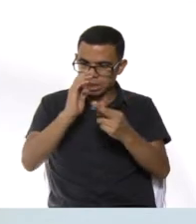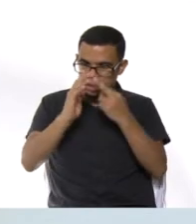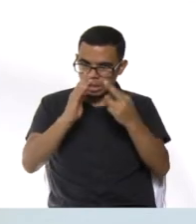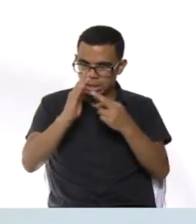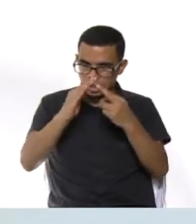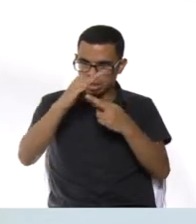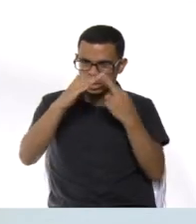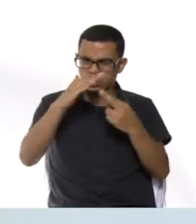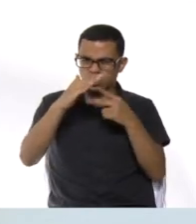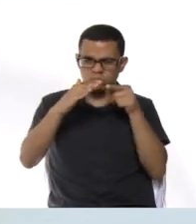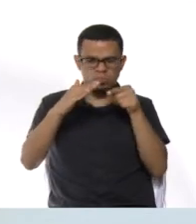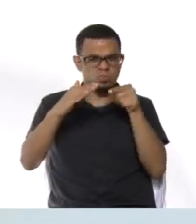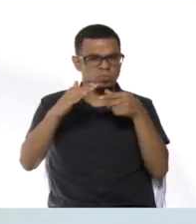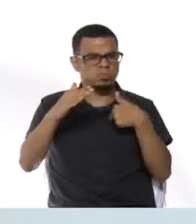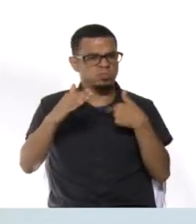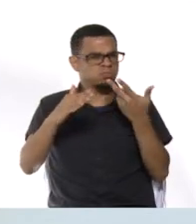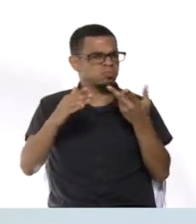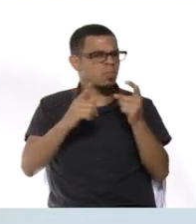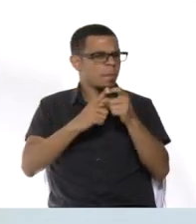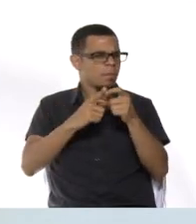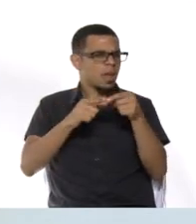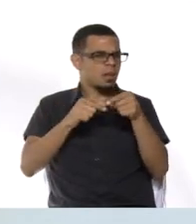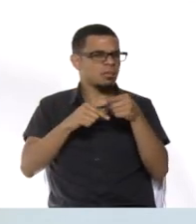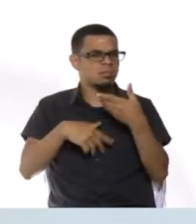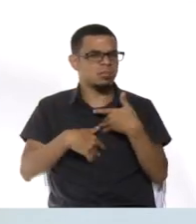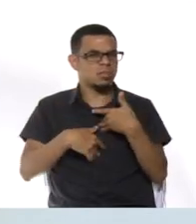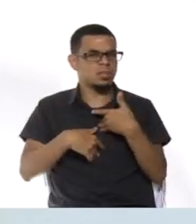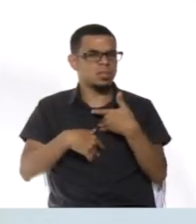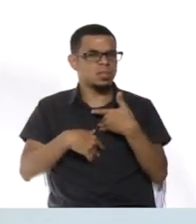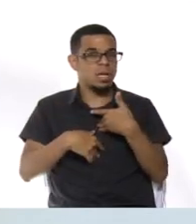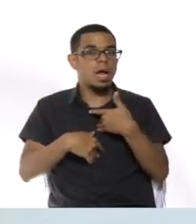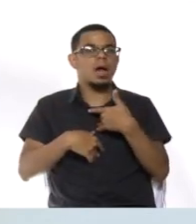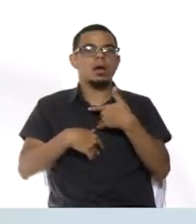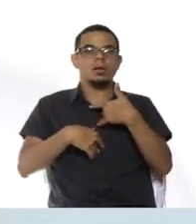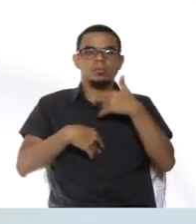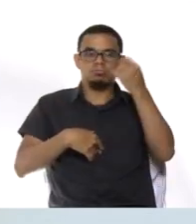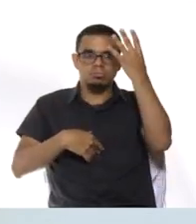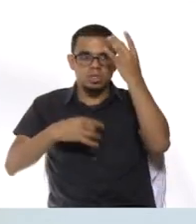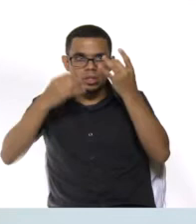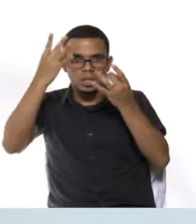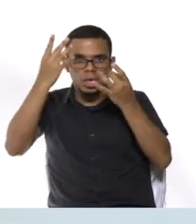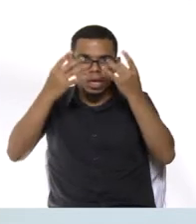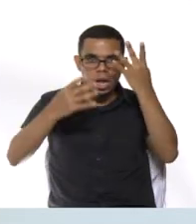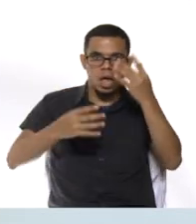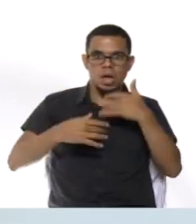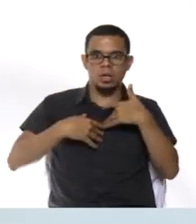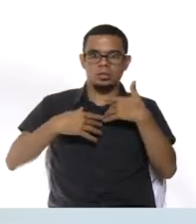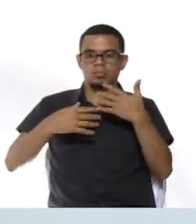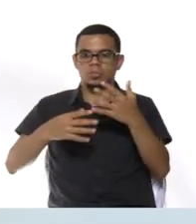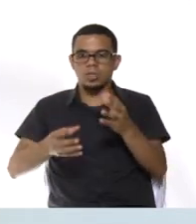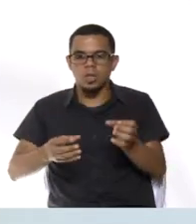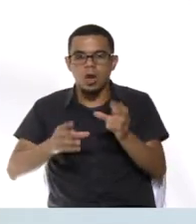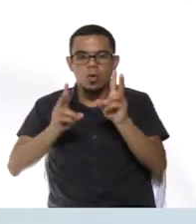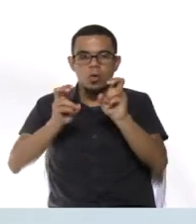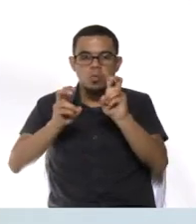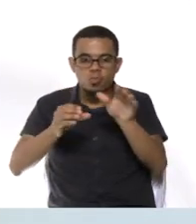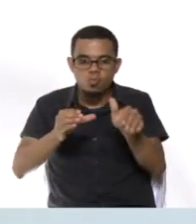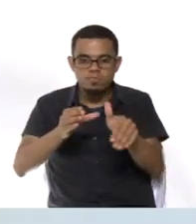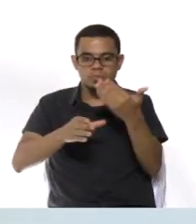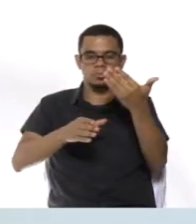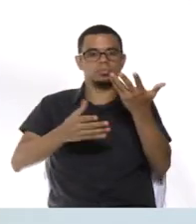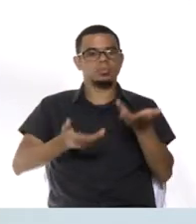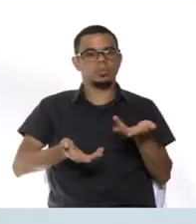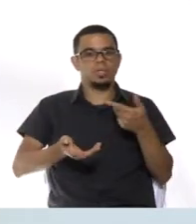la palabra recreación. La palabra recreación hace referencia al hecho de crear o producir algo nuevo, pero partiendo de que